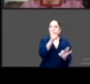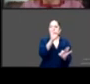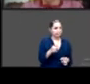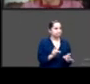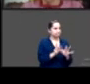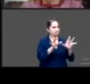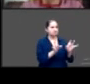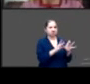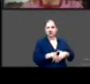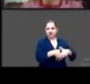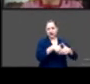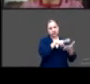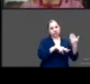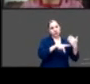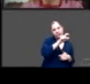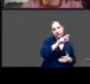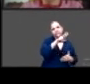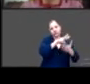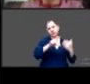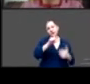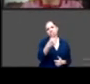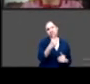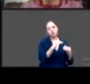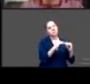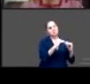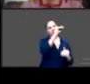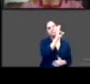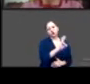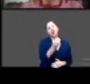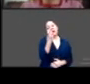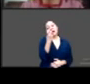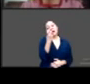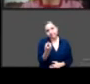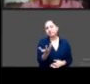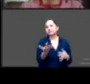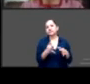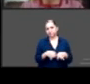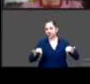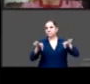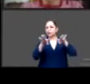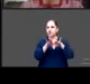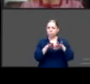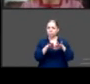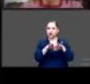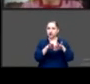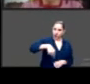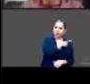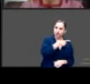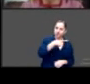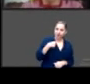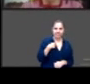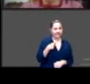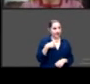lo que nos invita a trabajar más y a realizar más esfuerzos y coordinarnos mejor desde el